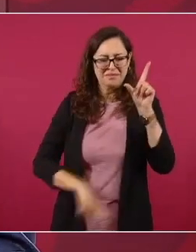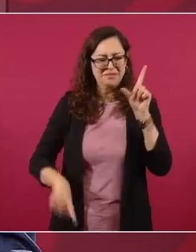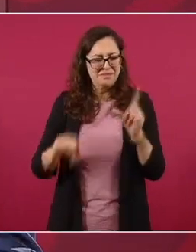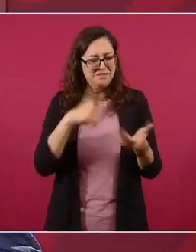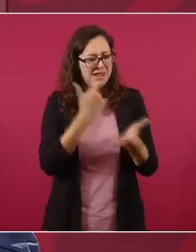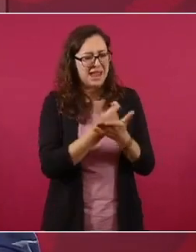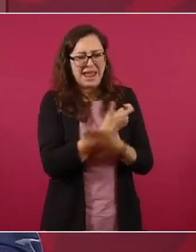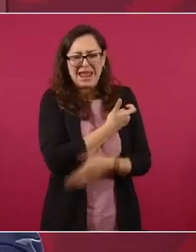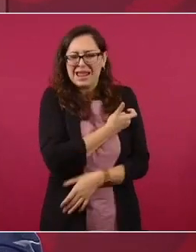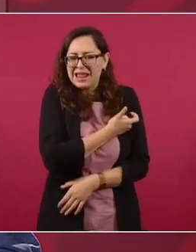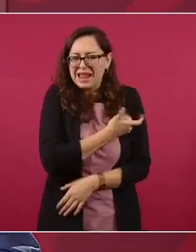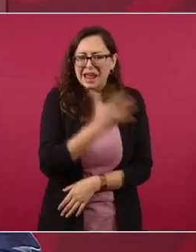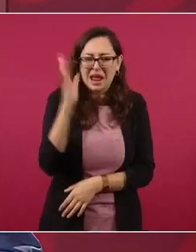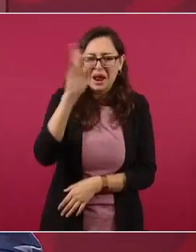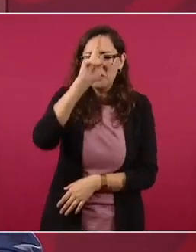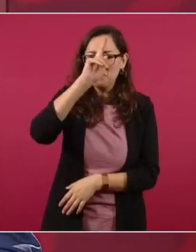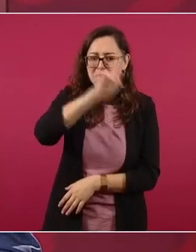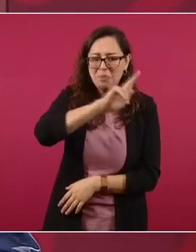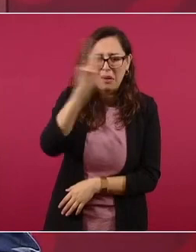es donde cuesta más